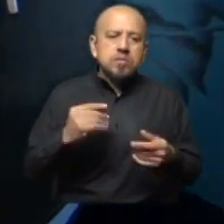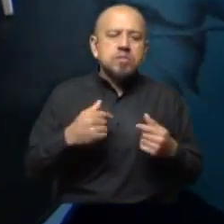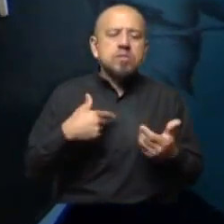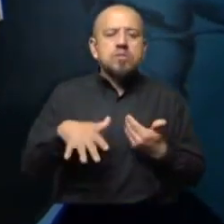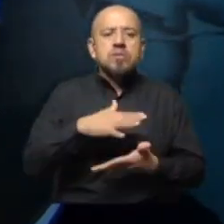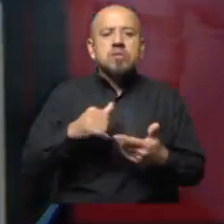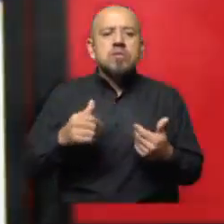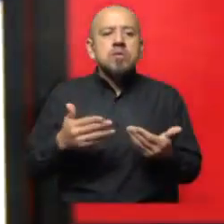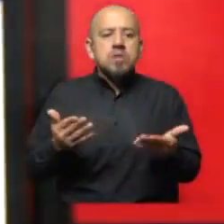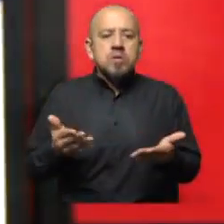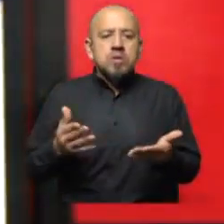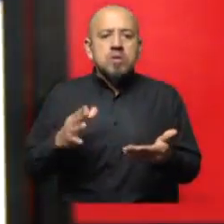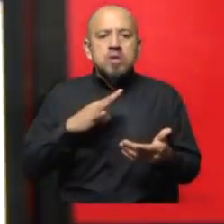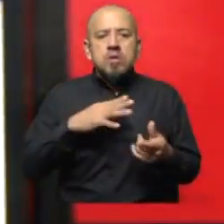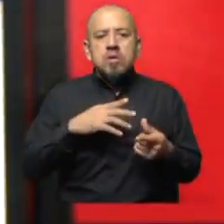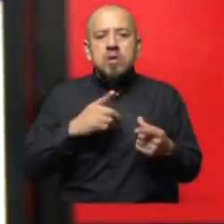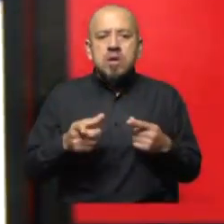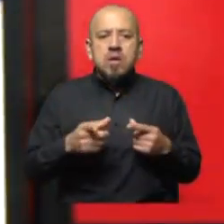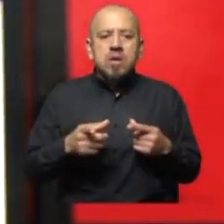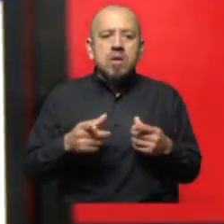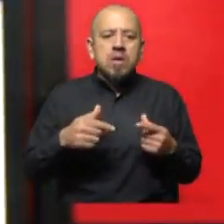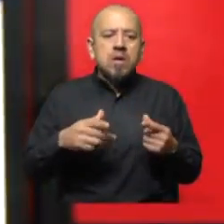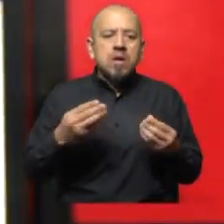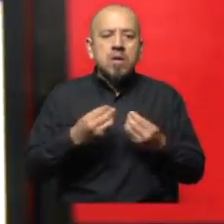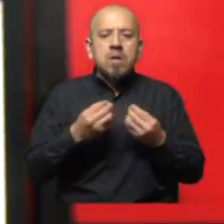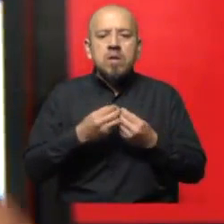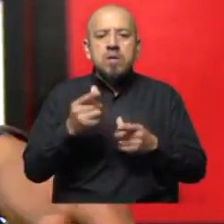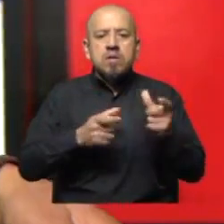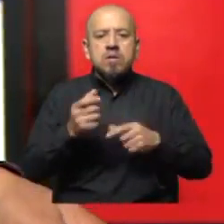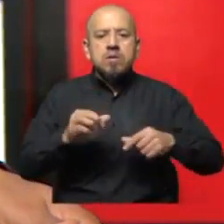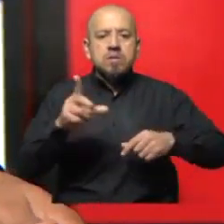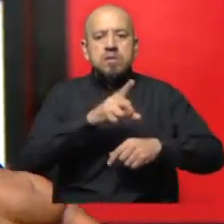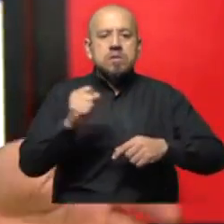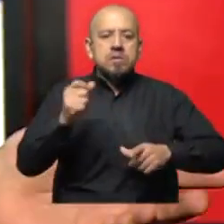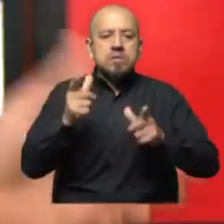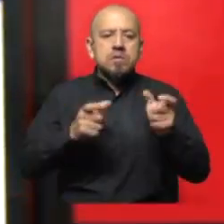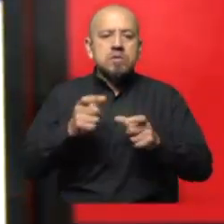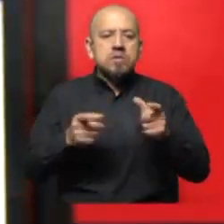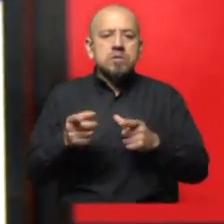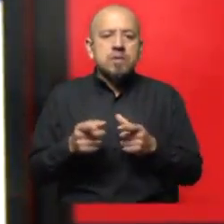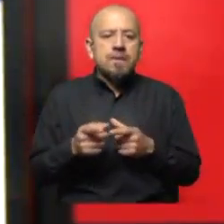quedarnos habíamos pasado que nos iba a dar mucha gente a ir a lugares para 100 personas nomás